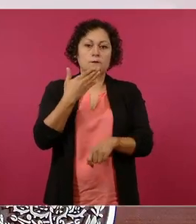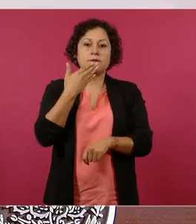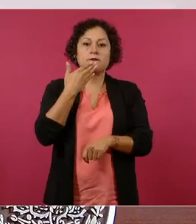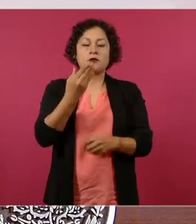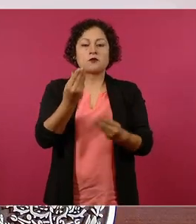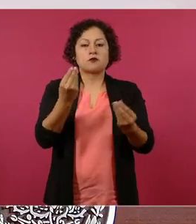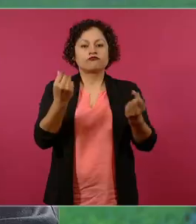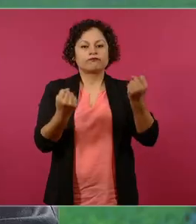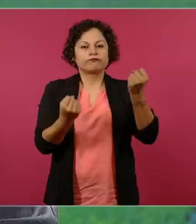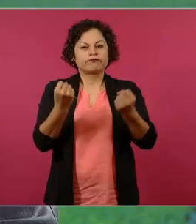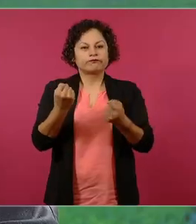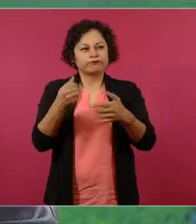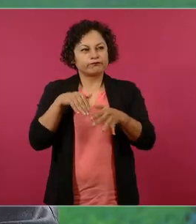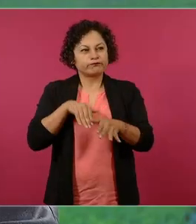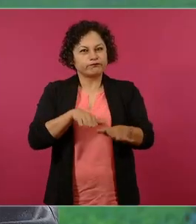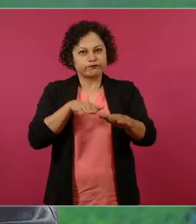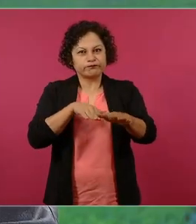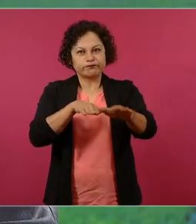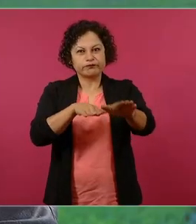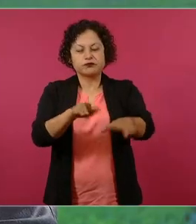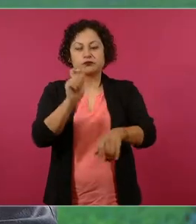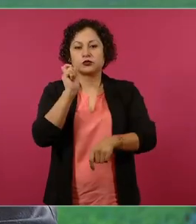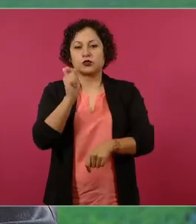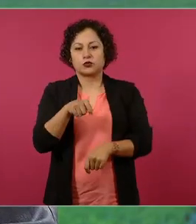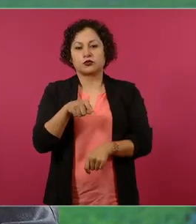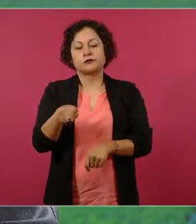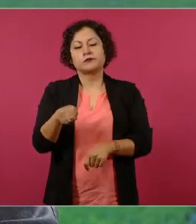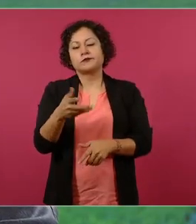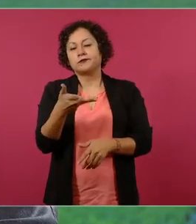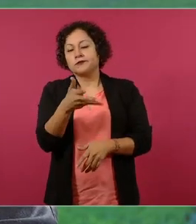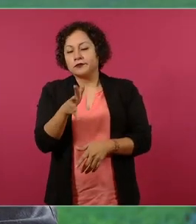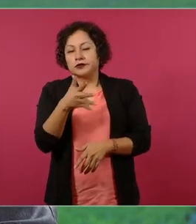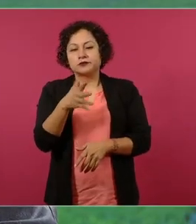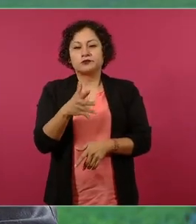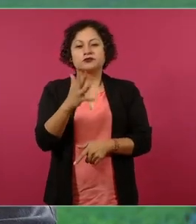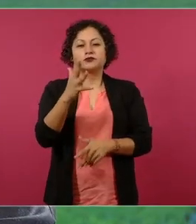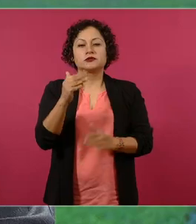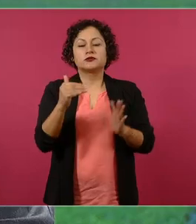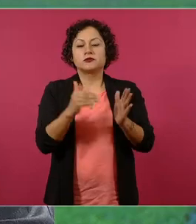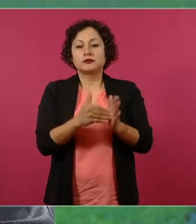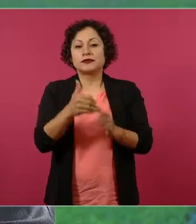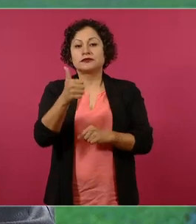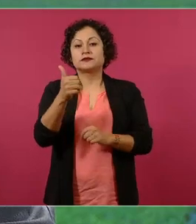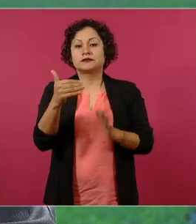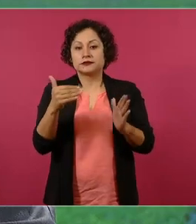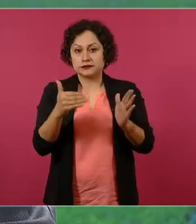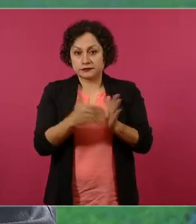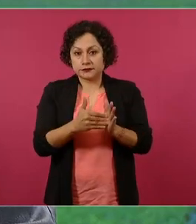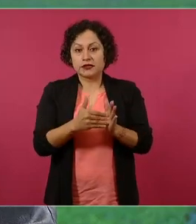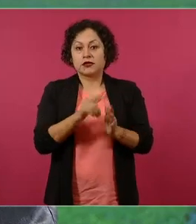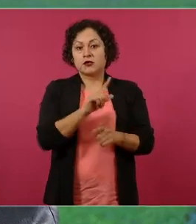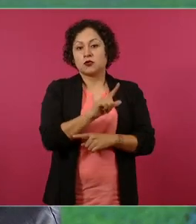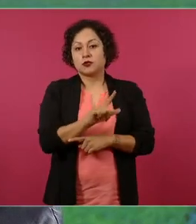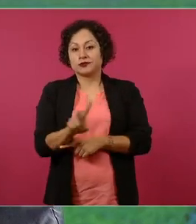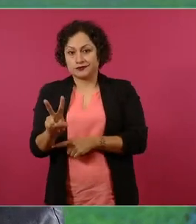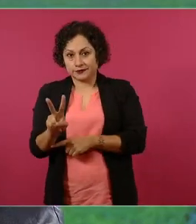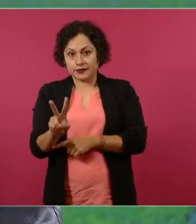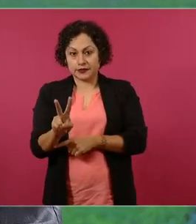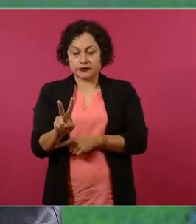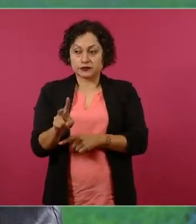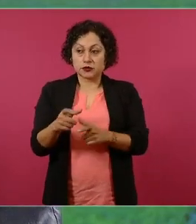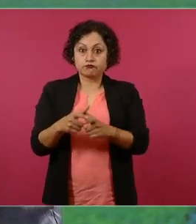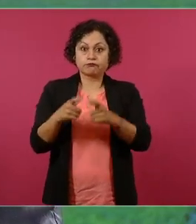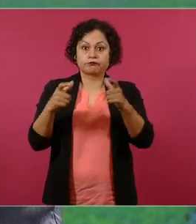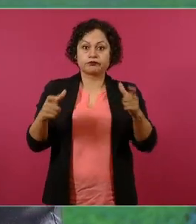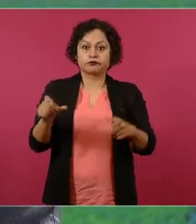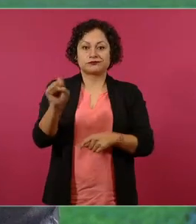carretera hemos observado flujos entre 5000 6000 entre semana y hasta 10,000 en fin